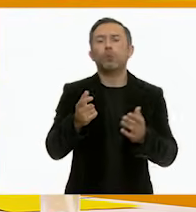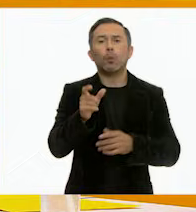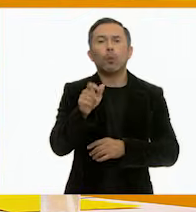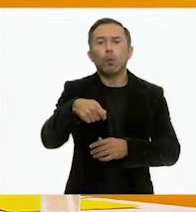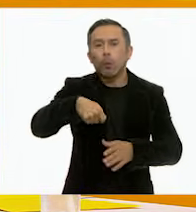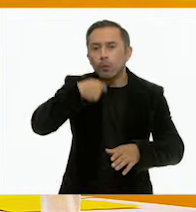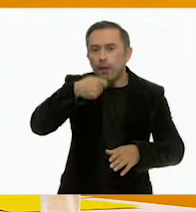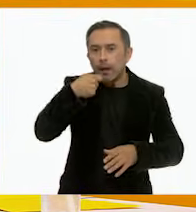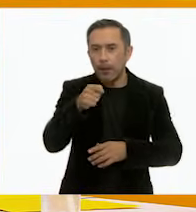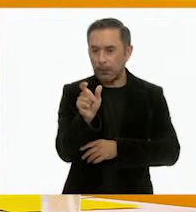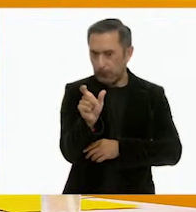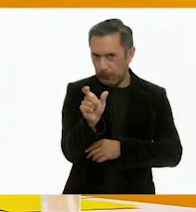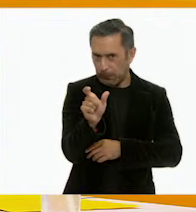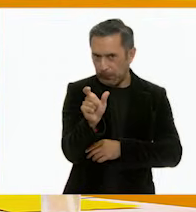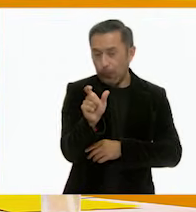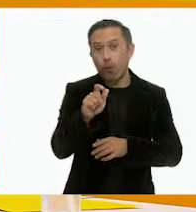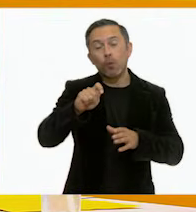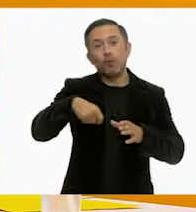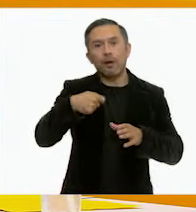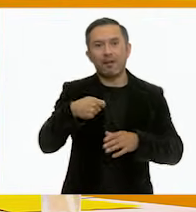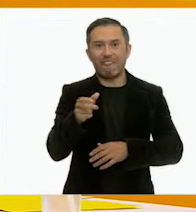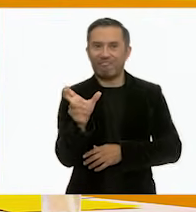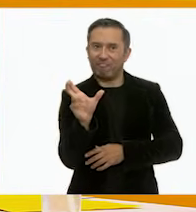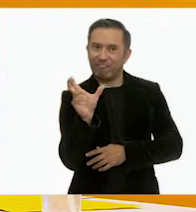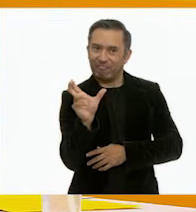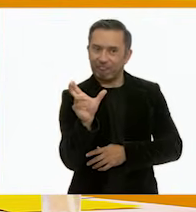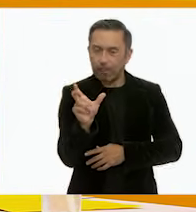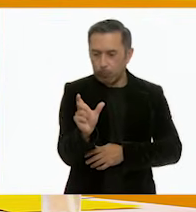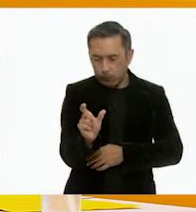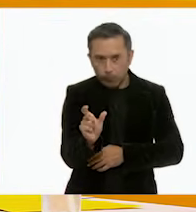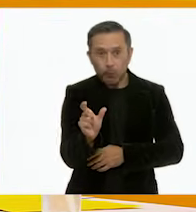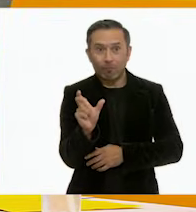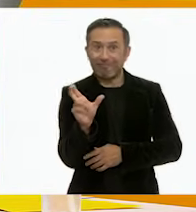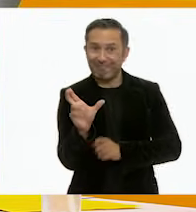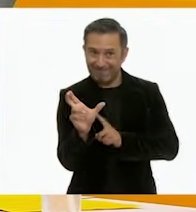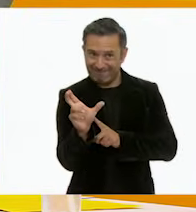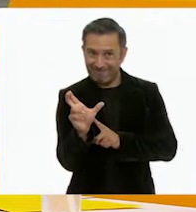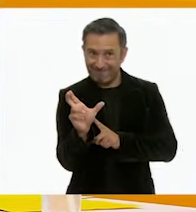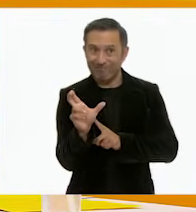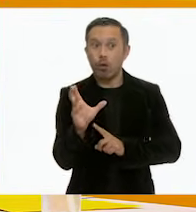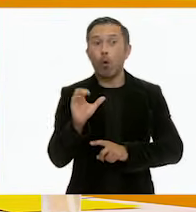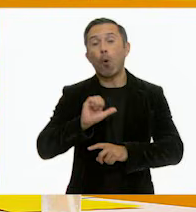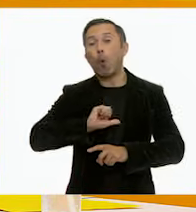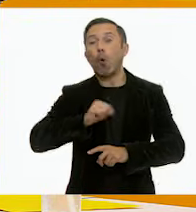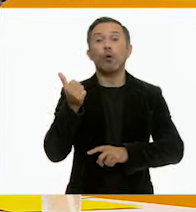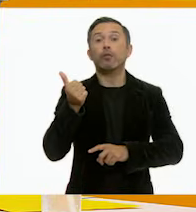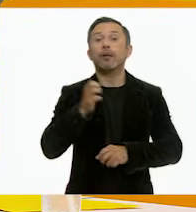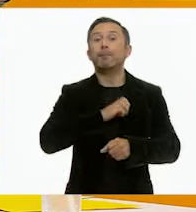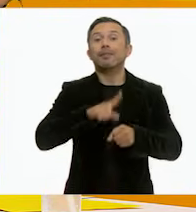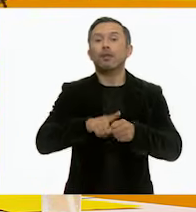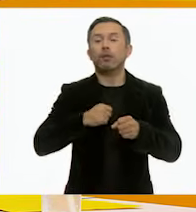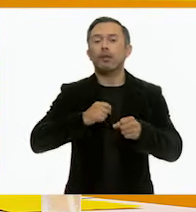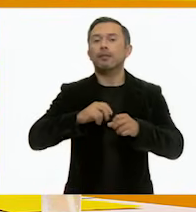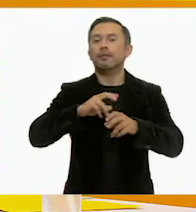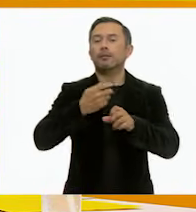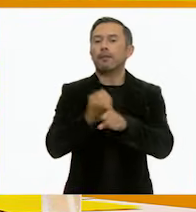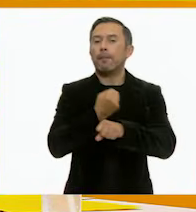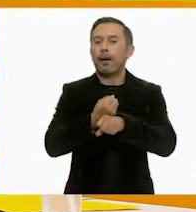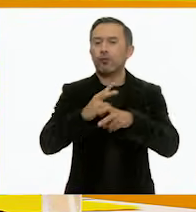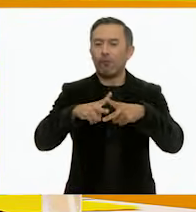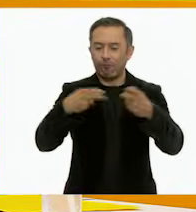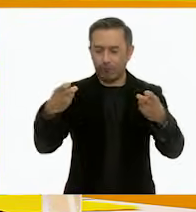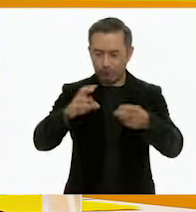una cuchara más grande y algo muy especial, una agujeta. Se la pueden quitar a sus zapatos, no pasa